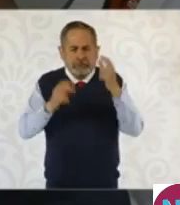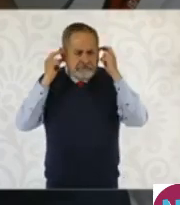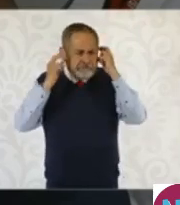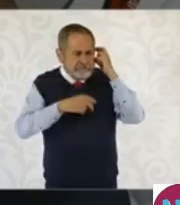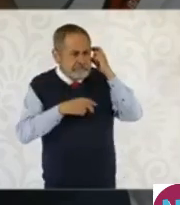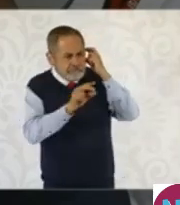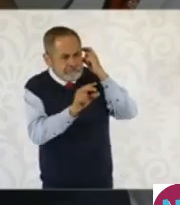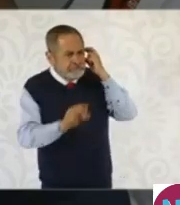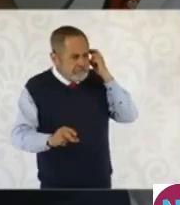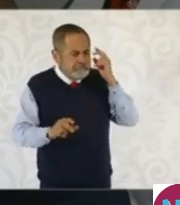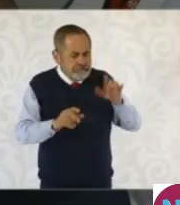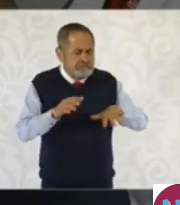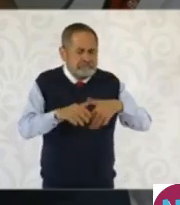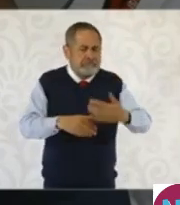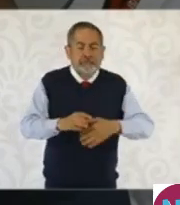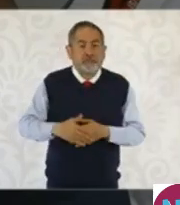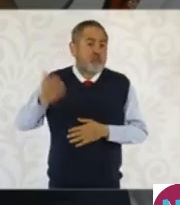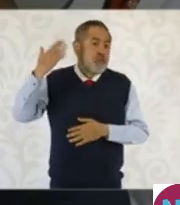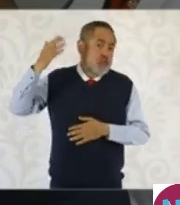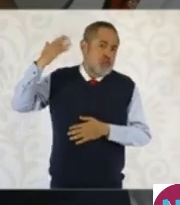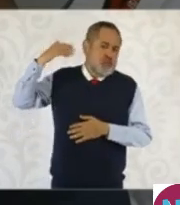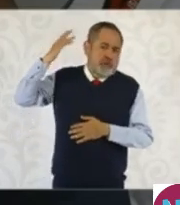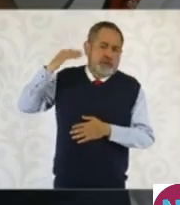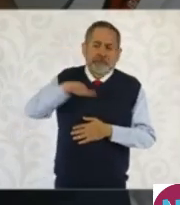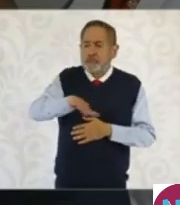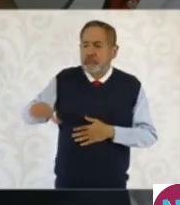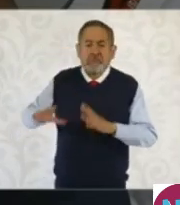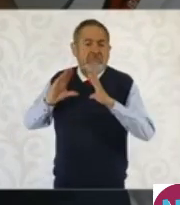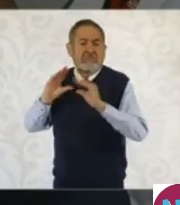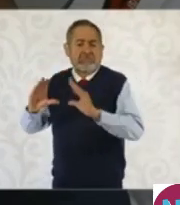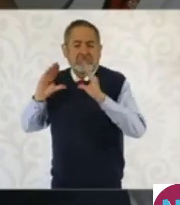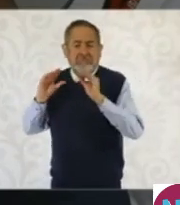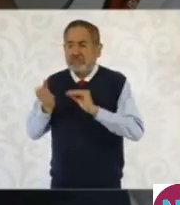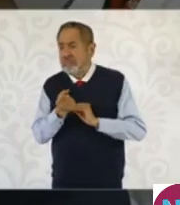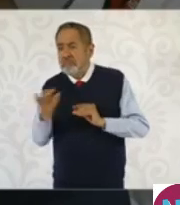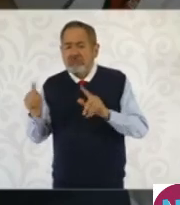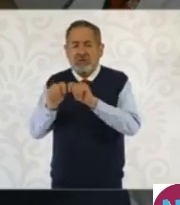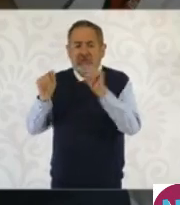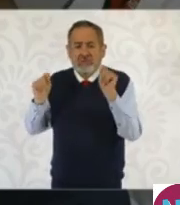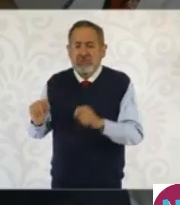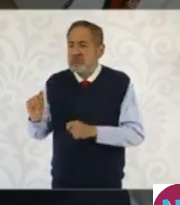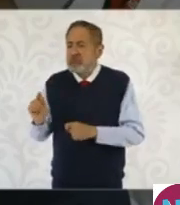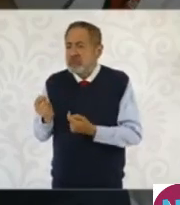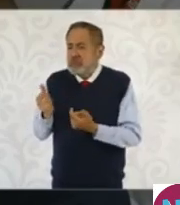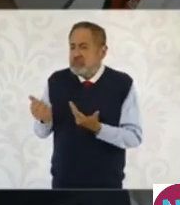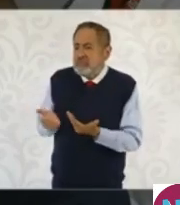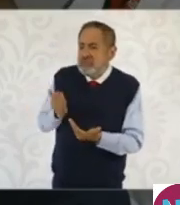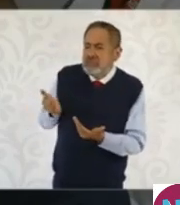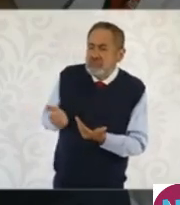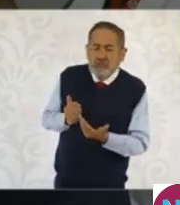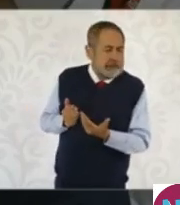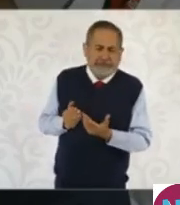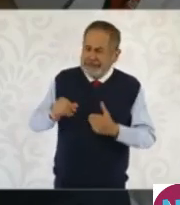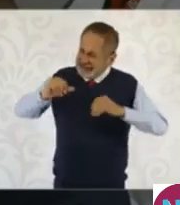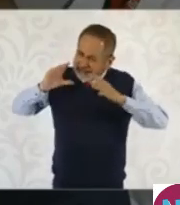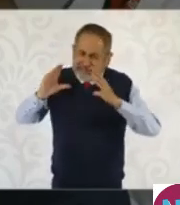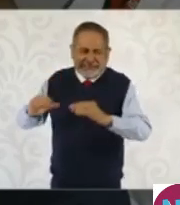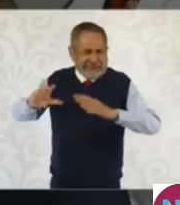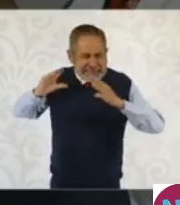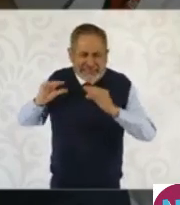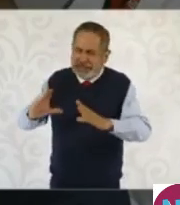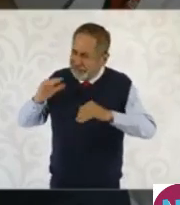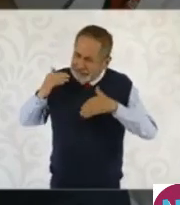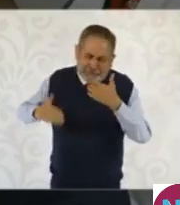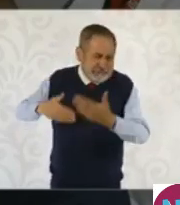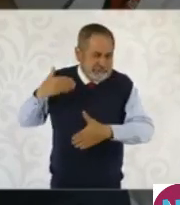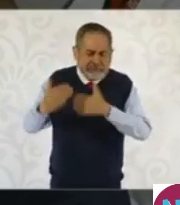también se vieron un poco relegados, se formaba poco, empezamos a formar más para poder 3 años después empezar a